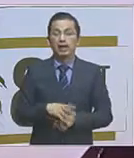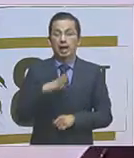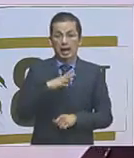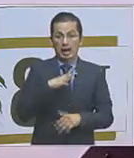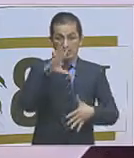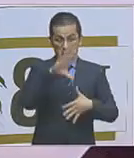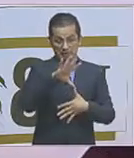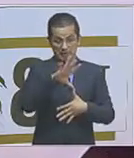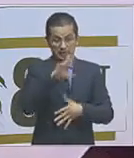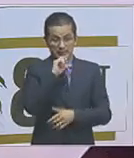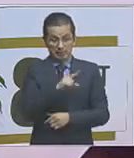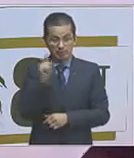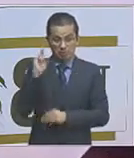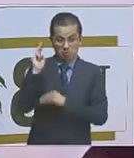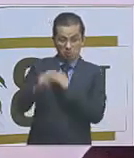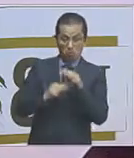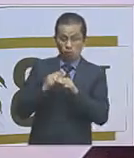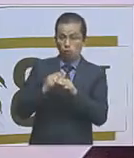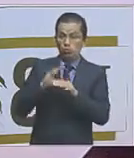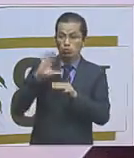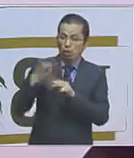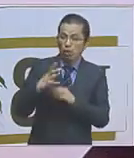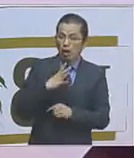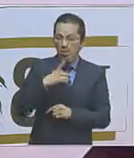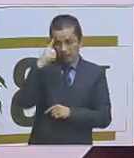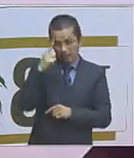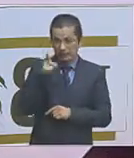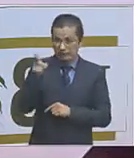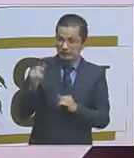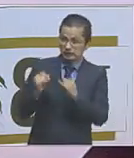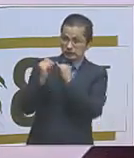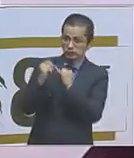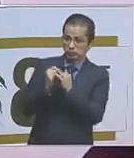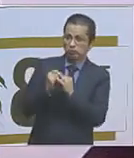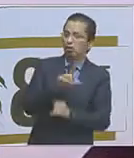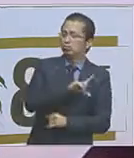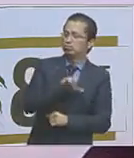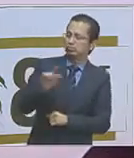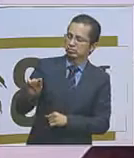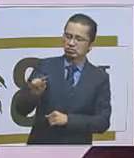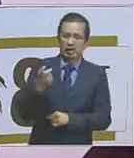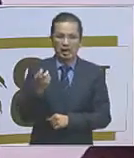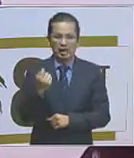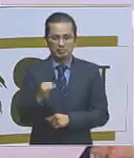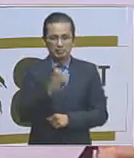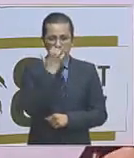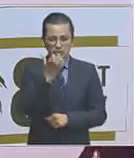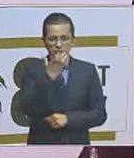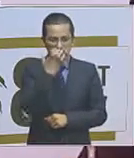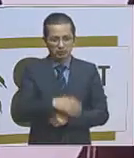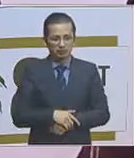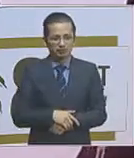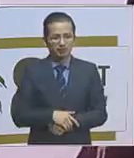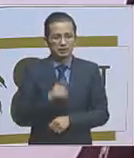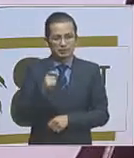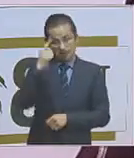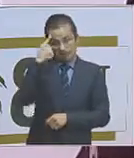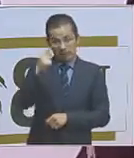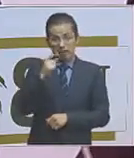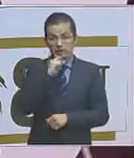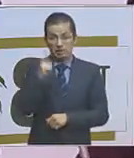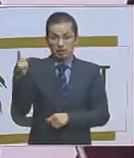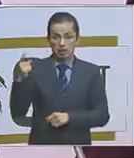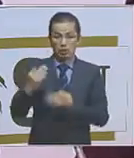de descalificación de las instituciones electorales hay una tendencia de descalificación del arbitraje